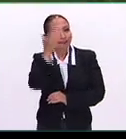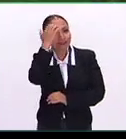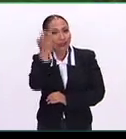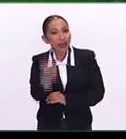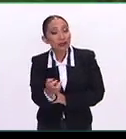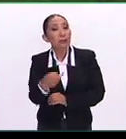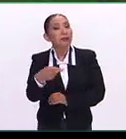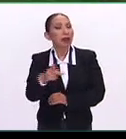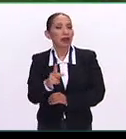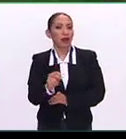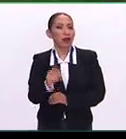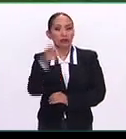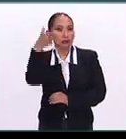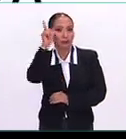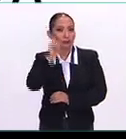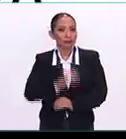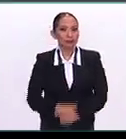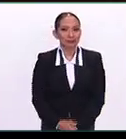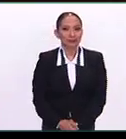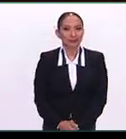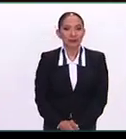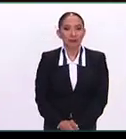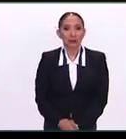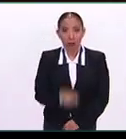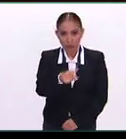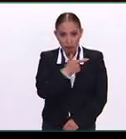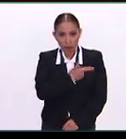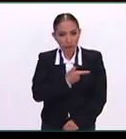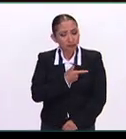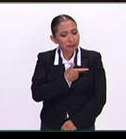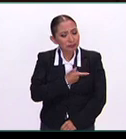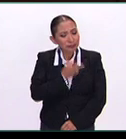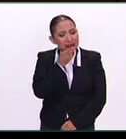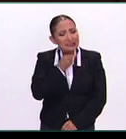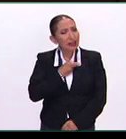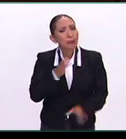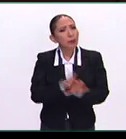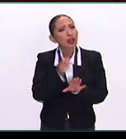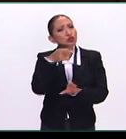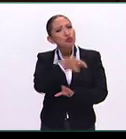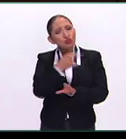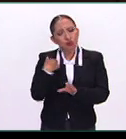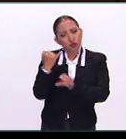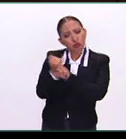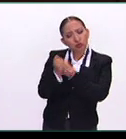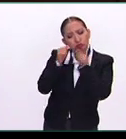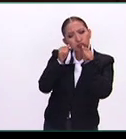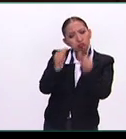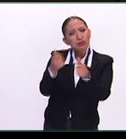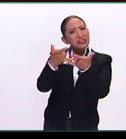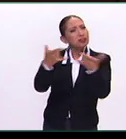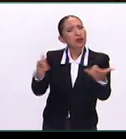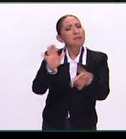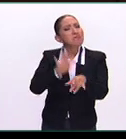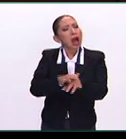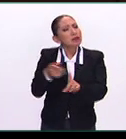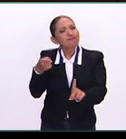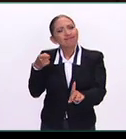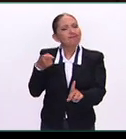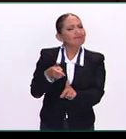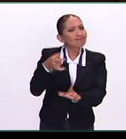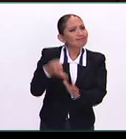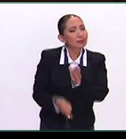reconocer, pero no es locura. Me gustaría que nos dijera por qué se dedicó a la historia y por qué,